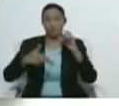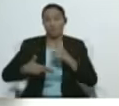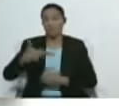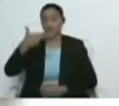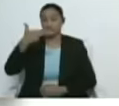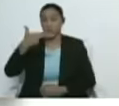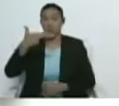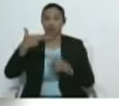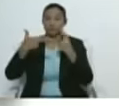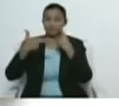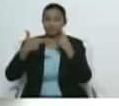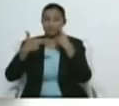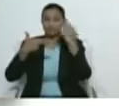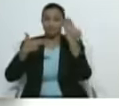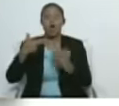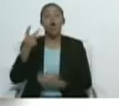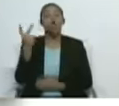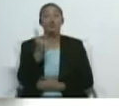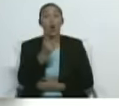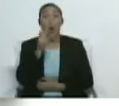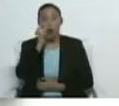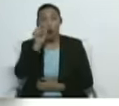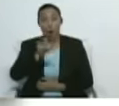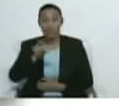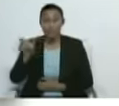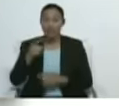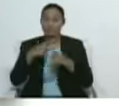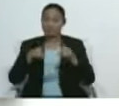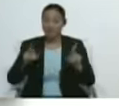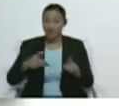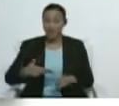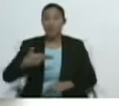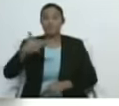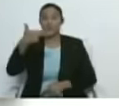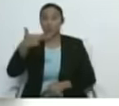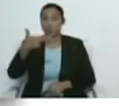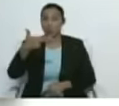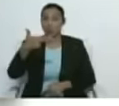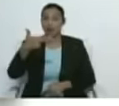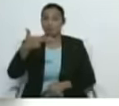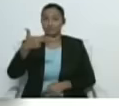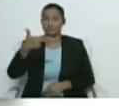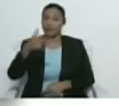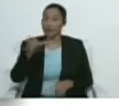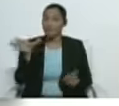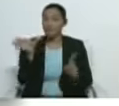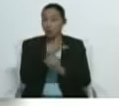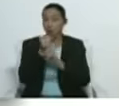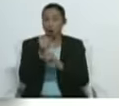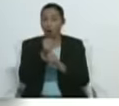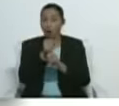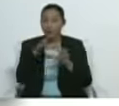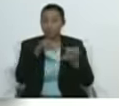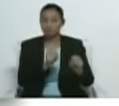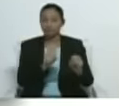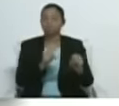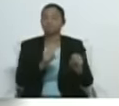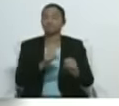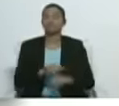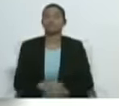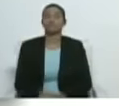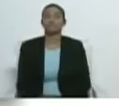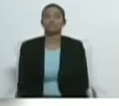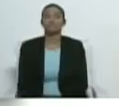ambos sujetos pistolas incautadas a los detenidos